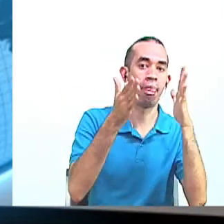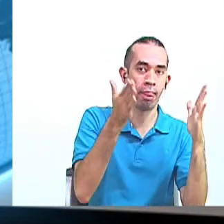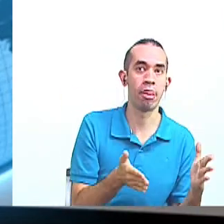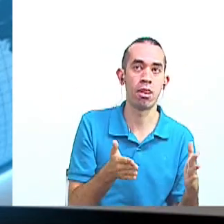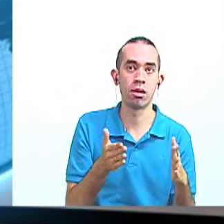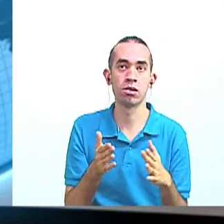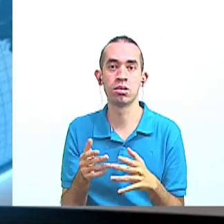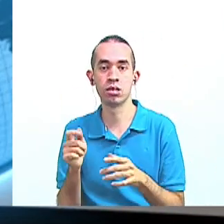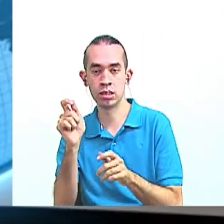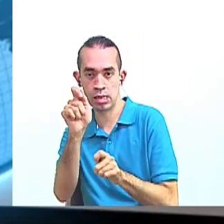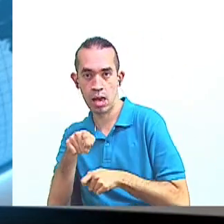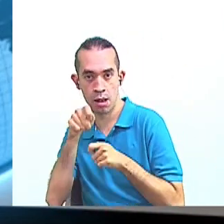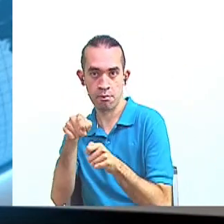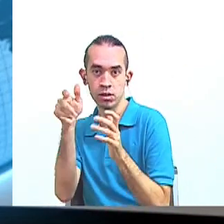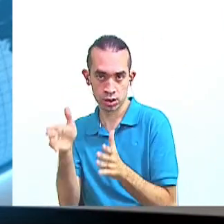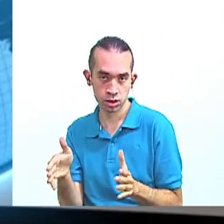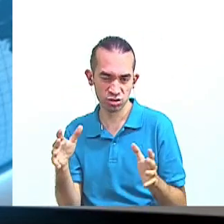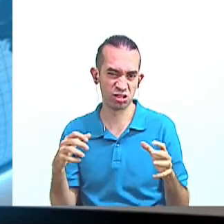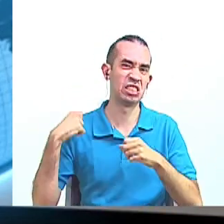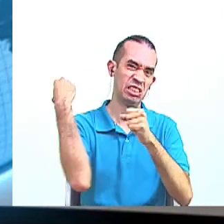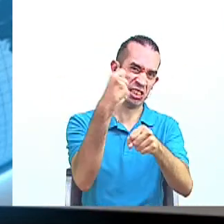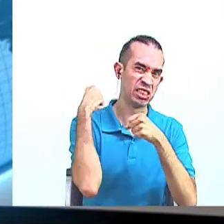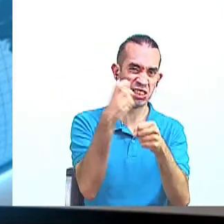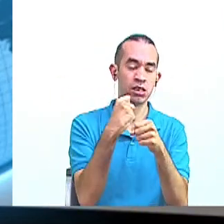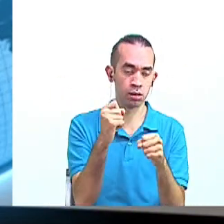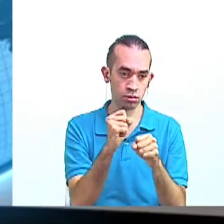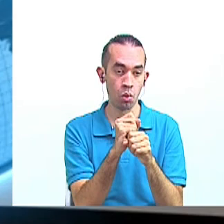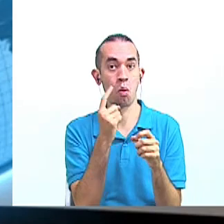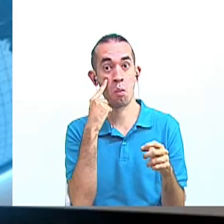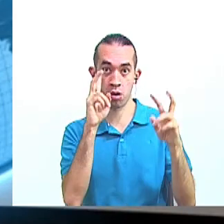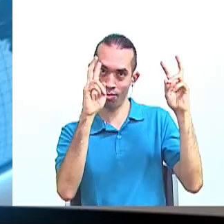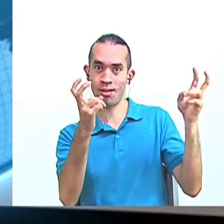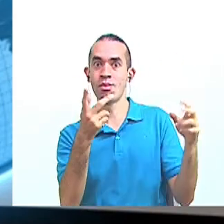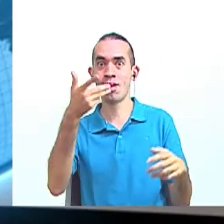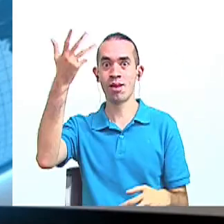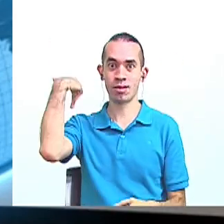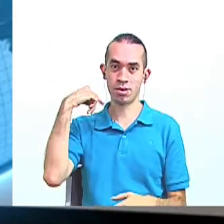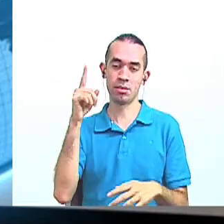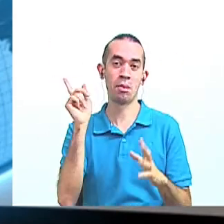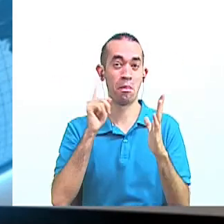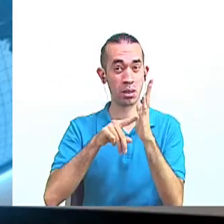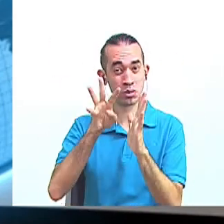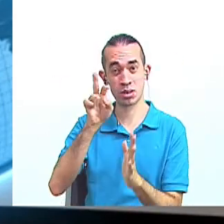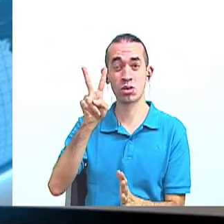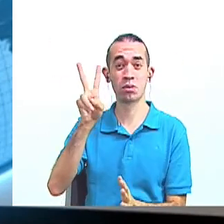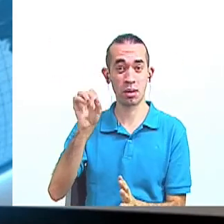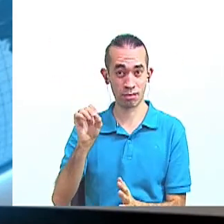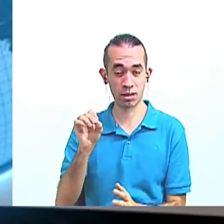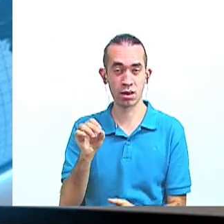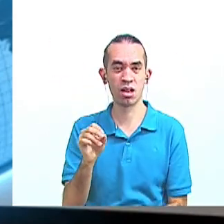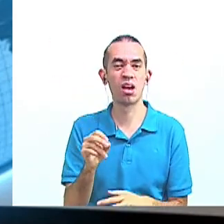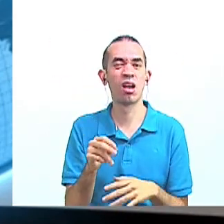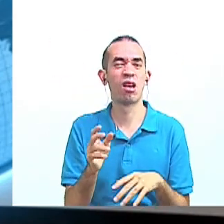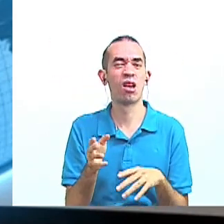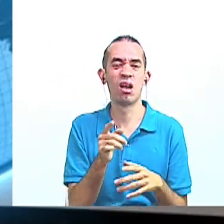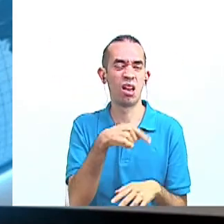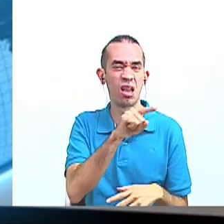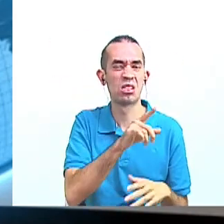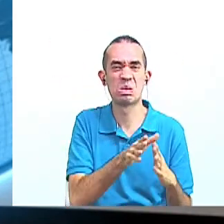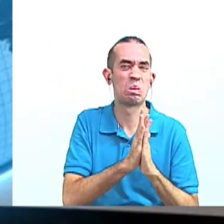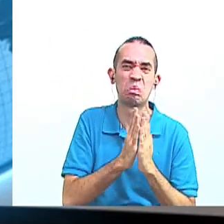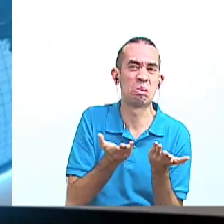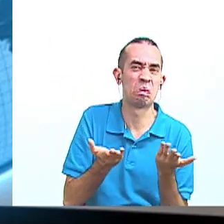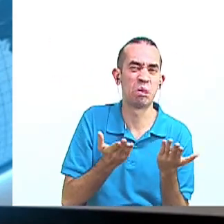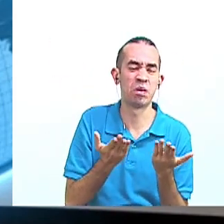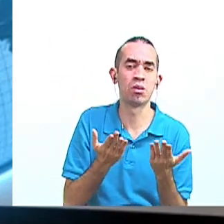y campesinos". Sí lo pueden observar por ahí, en 1920. ¿Qué solicitaban esos trabajadores?